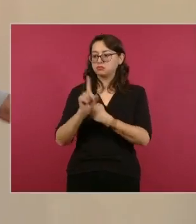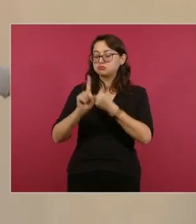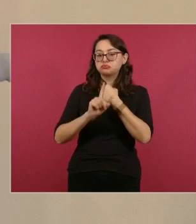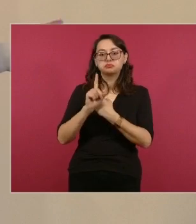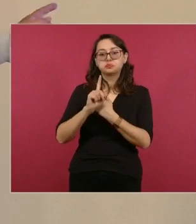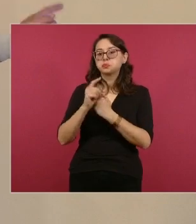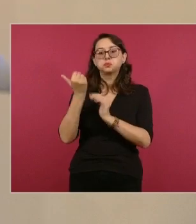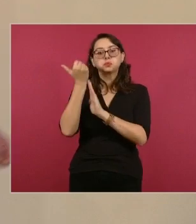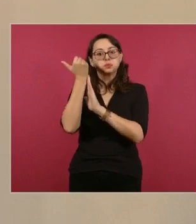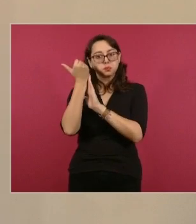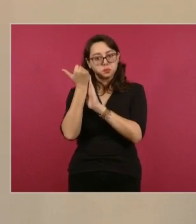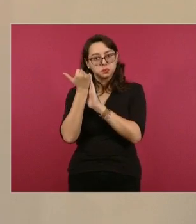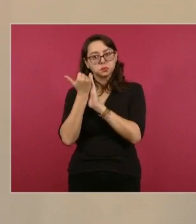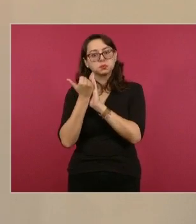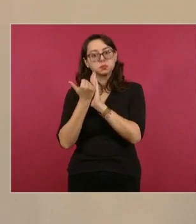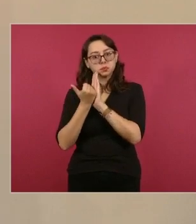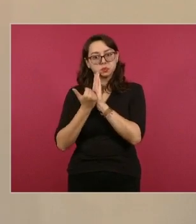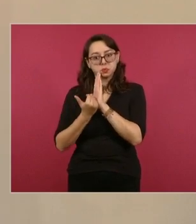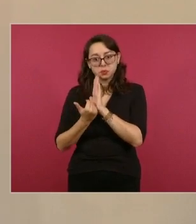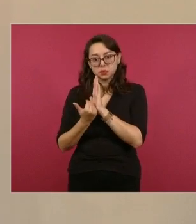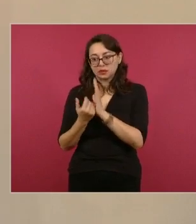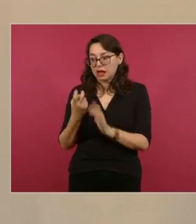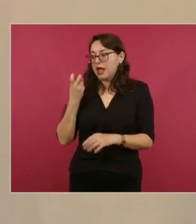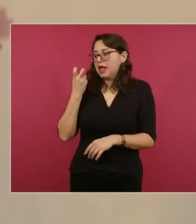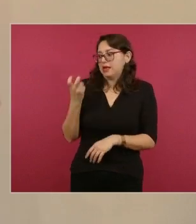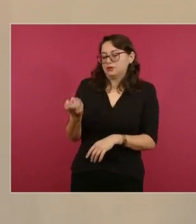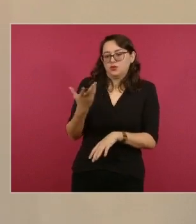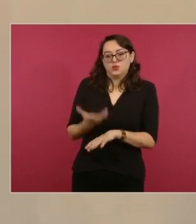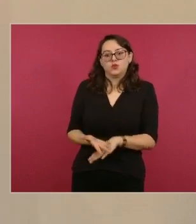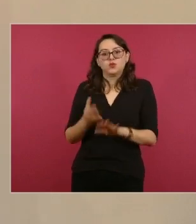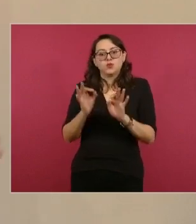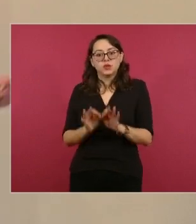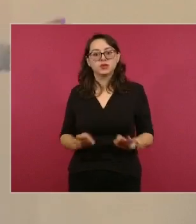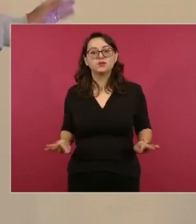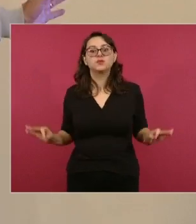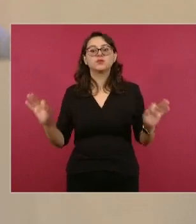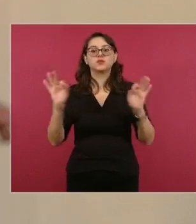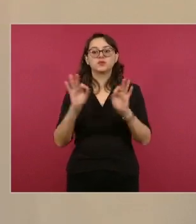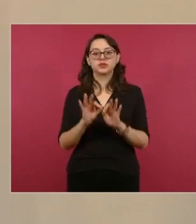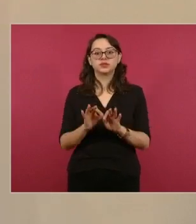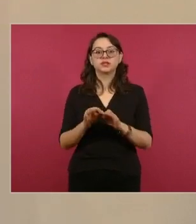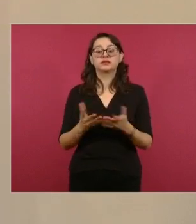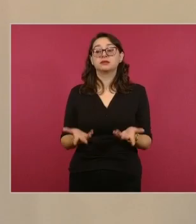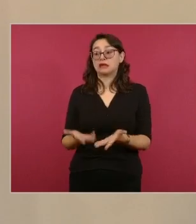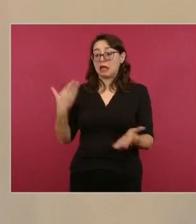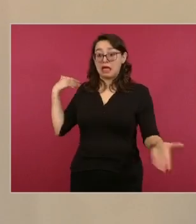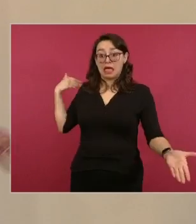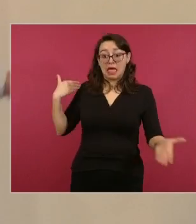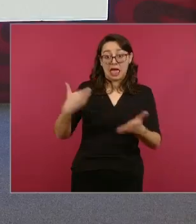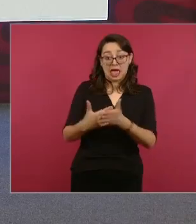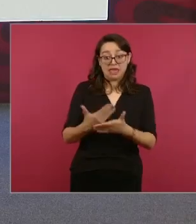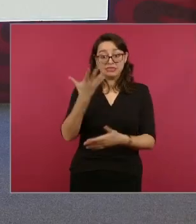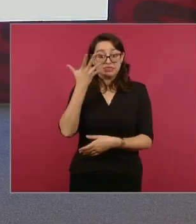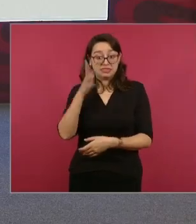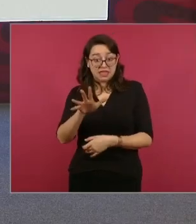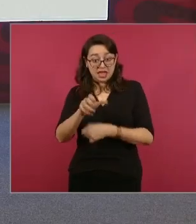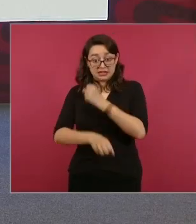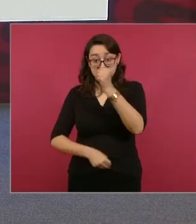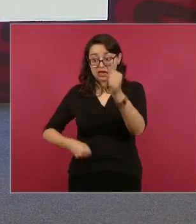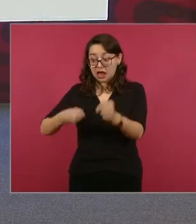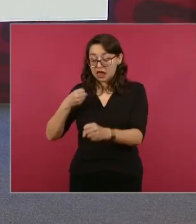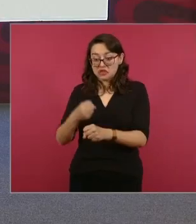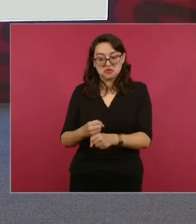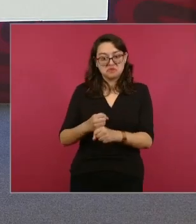el dato que incluso los hogares son en 10 años, es el dato más pequeño o más